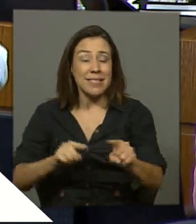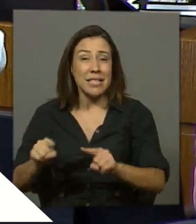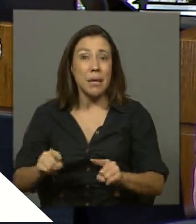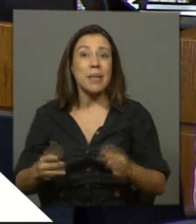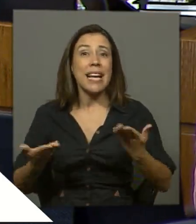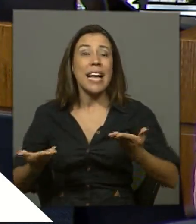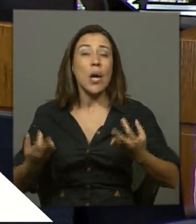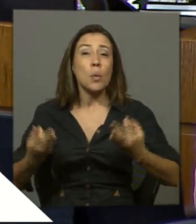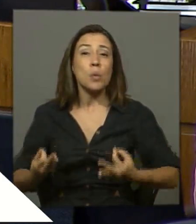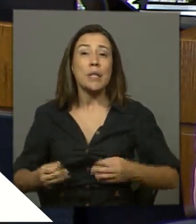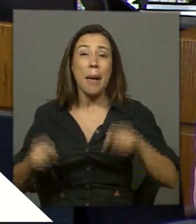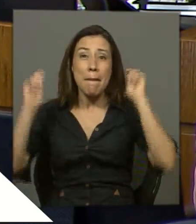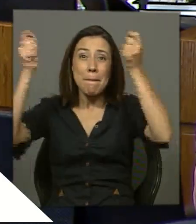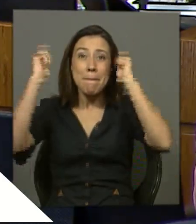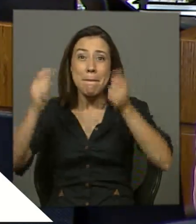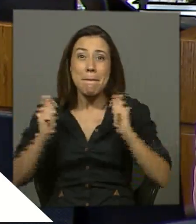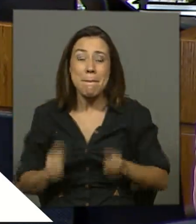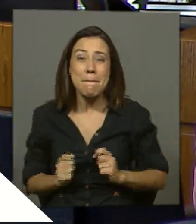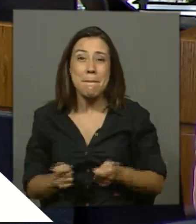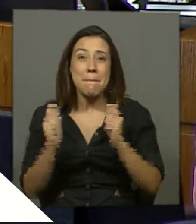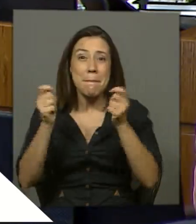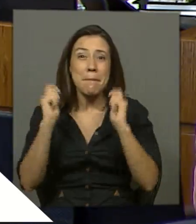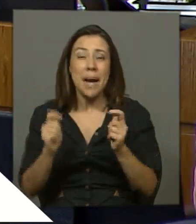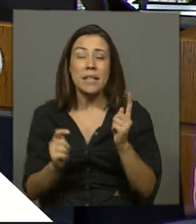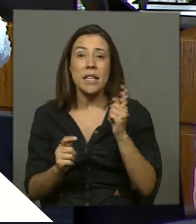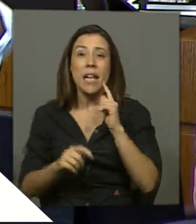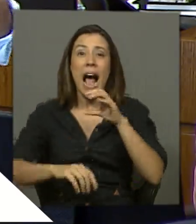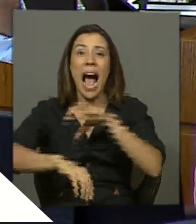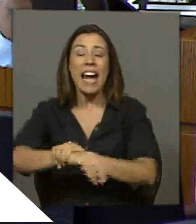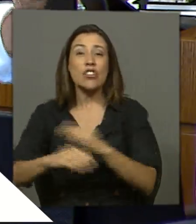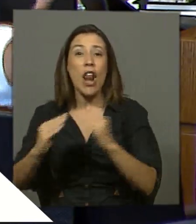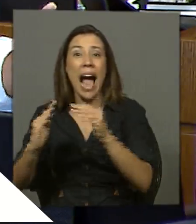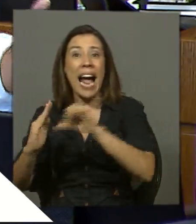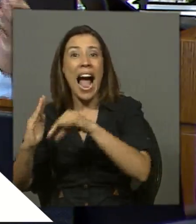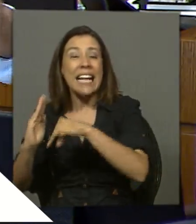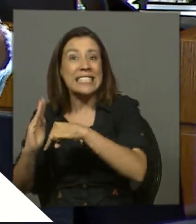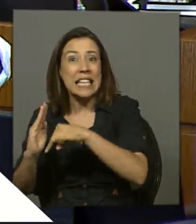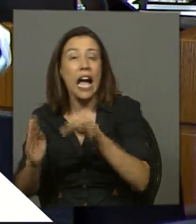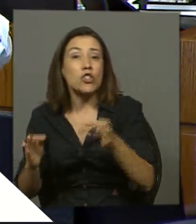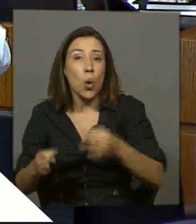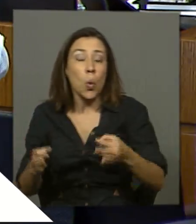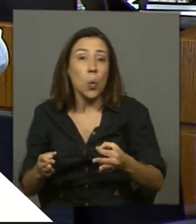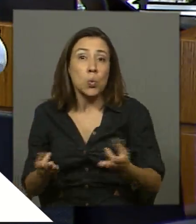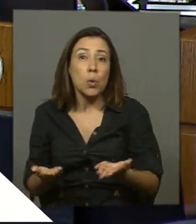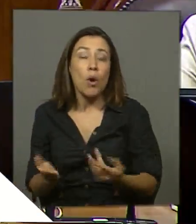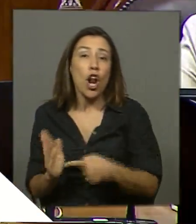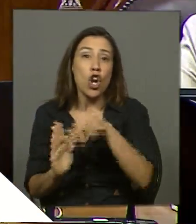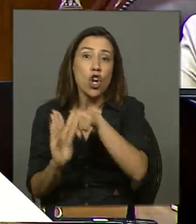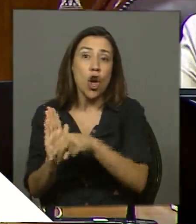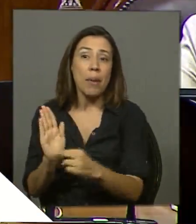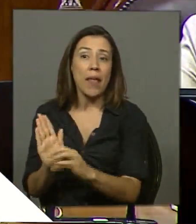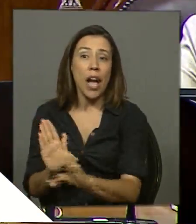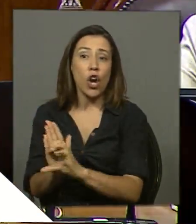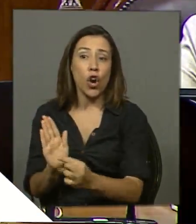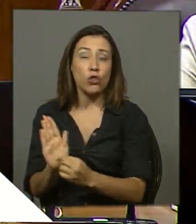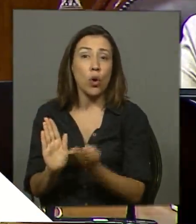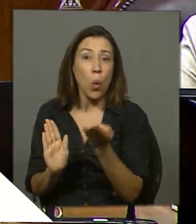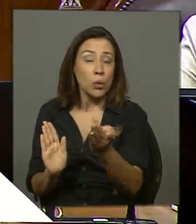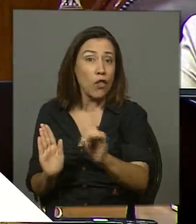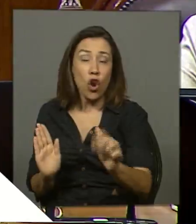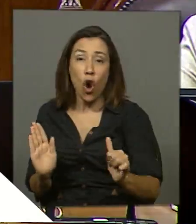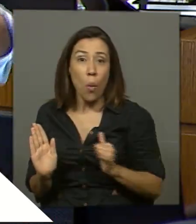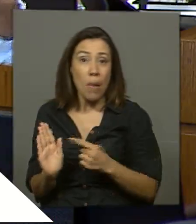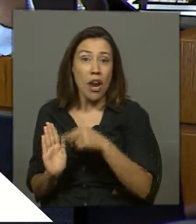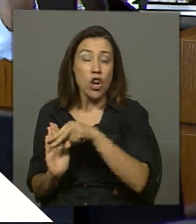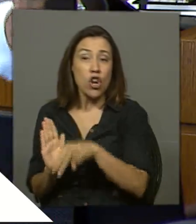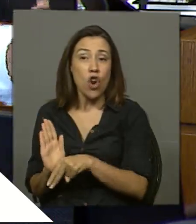efectivamente que la machi estuviese en arresto domiciliario porque eso es lo que cor respondía de acuerdo a una norma constitucional si usted no cumplía con